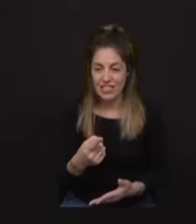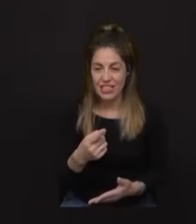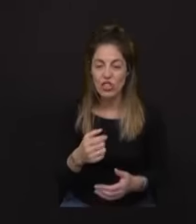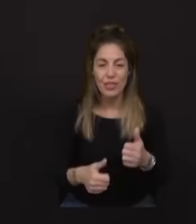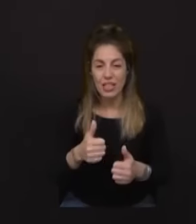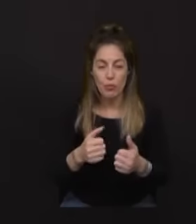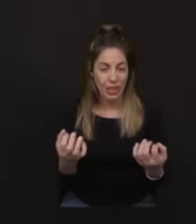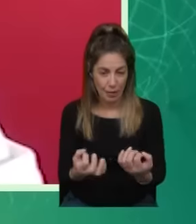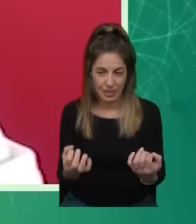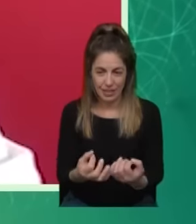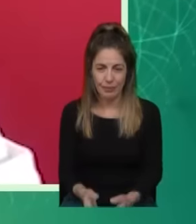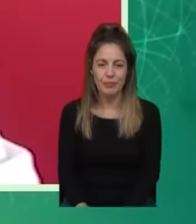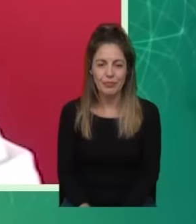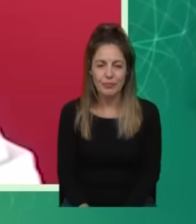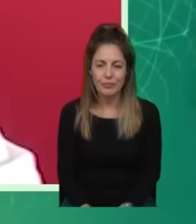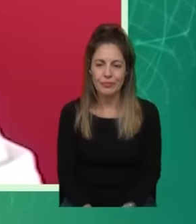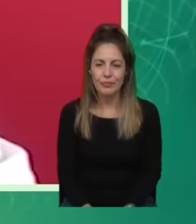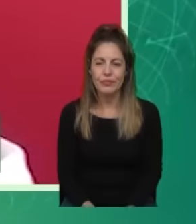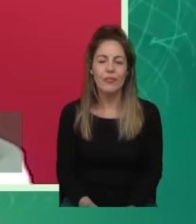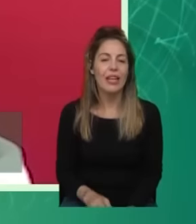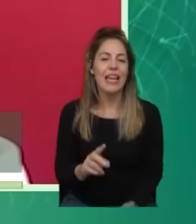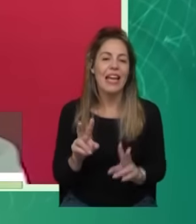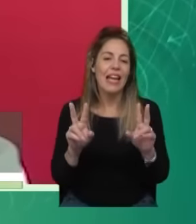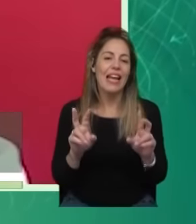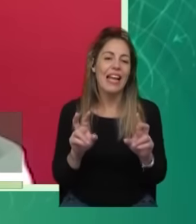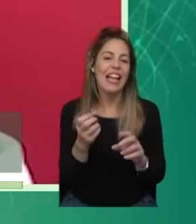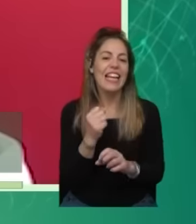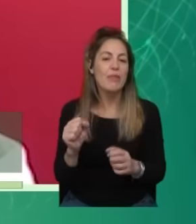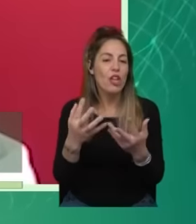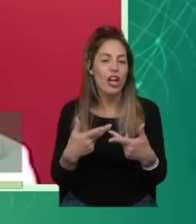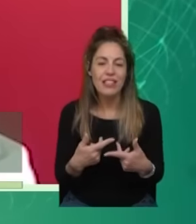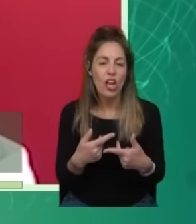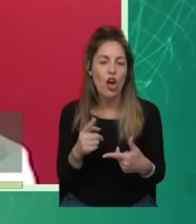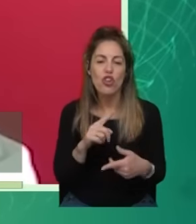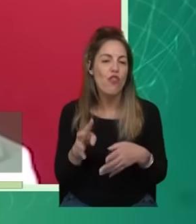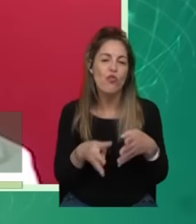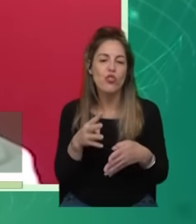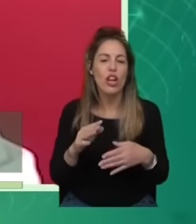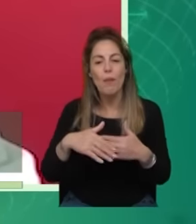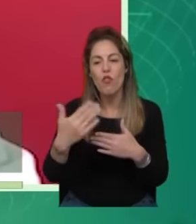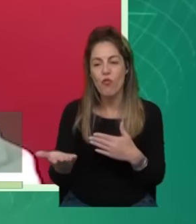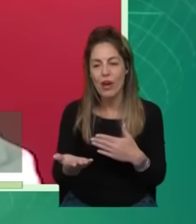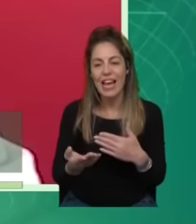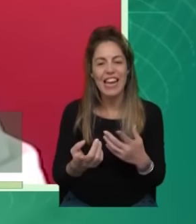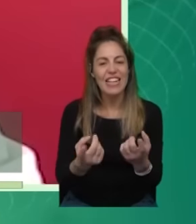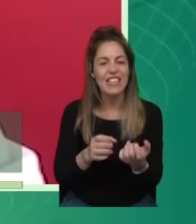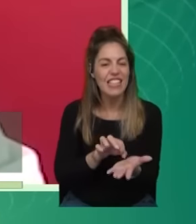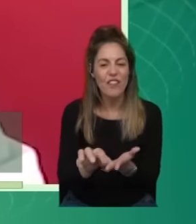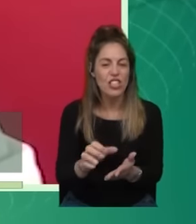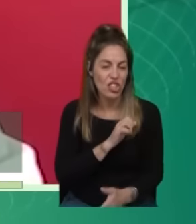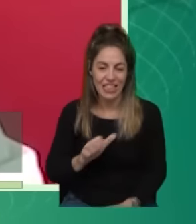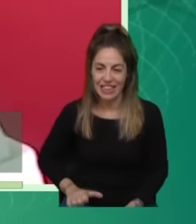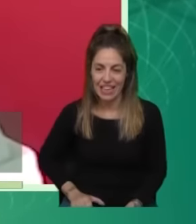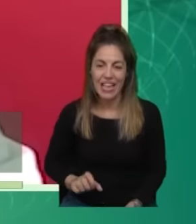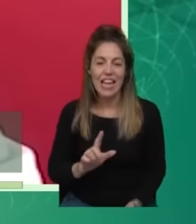en particular. A ver. El crimen organizado no funciona por fuera de las necesidades de servicios estatales. Si no